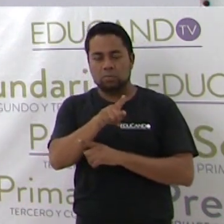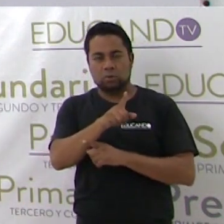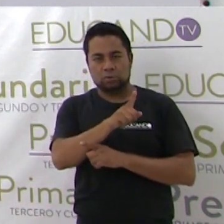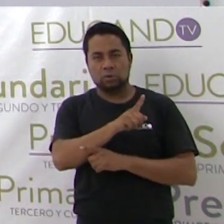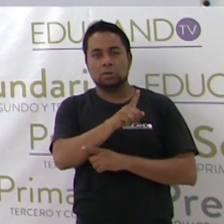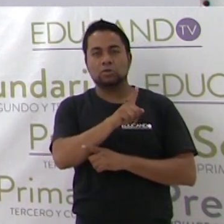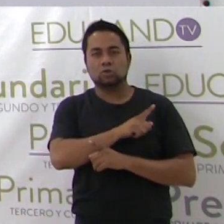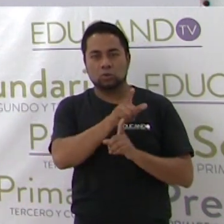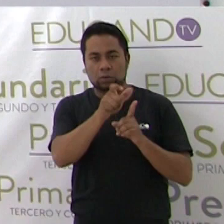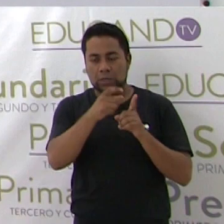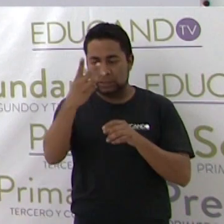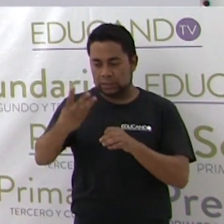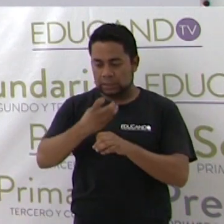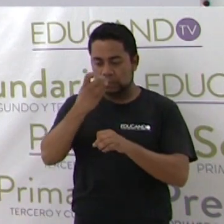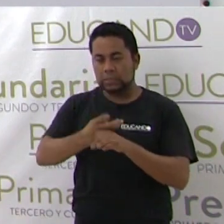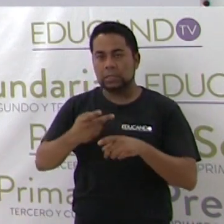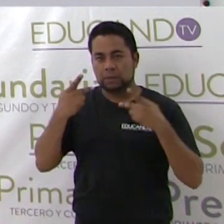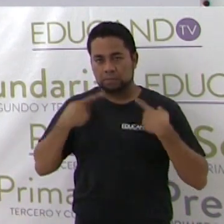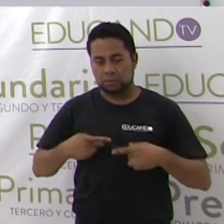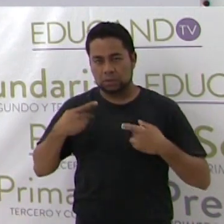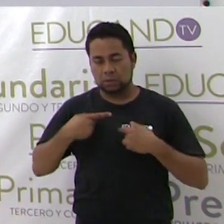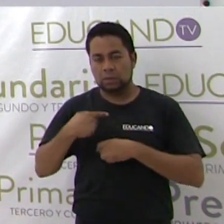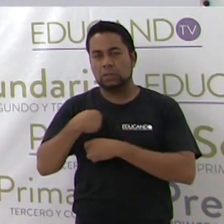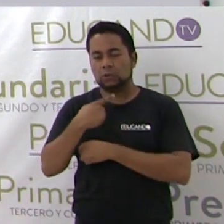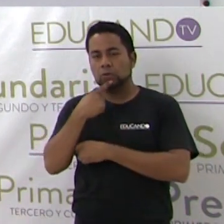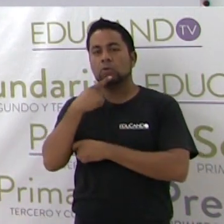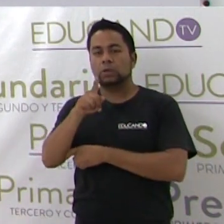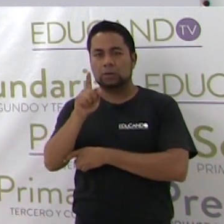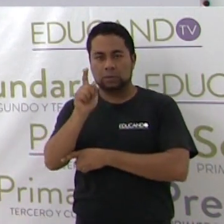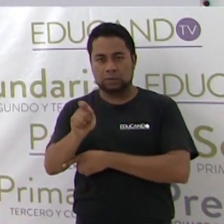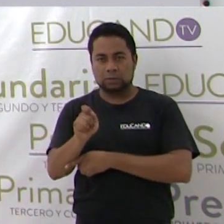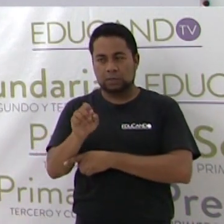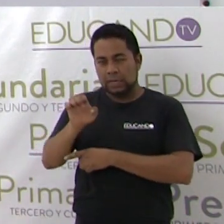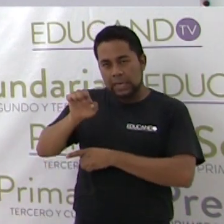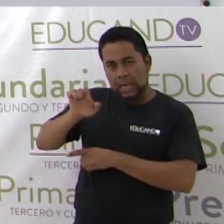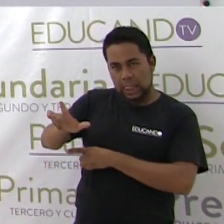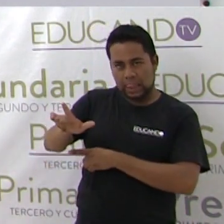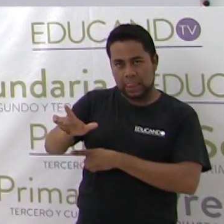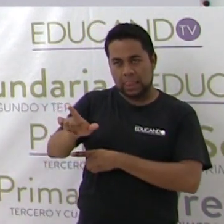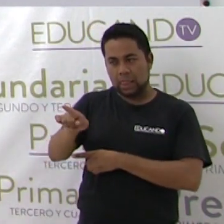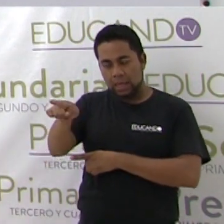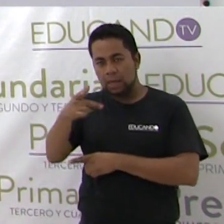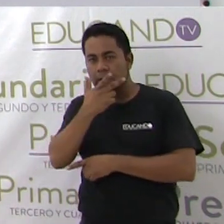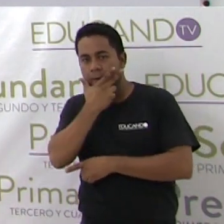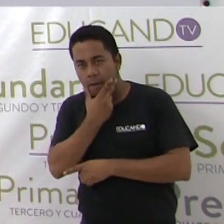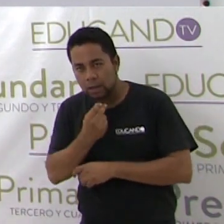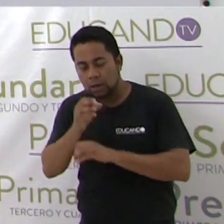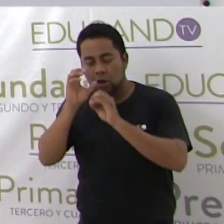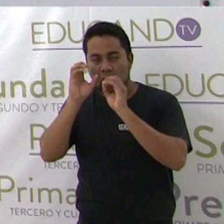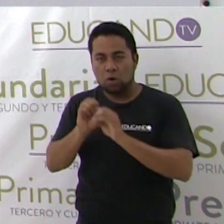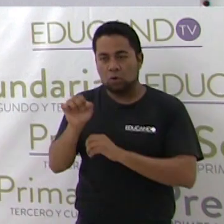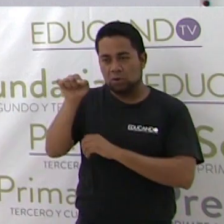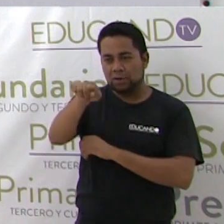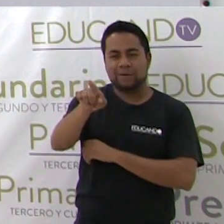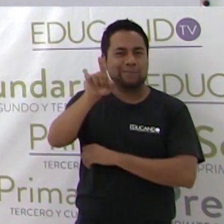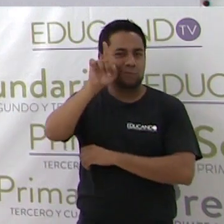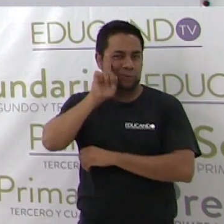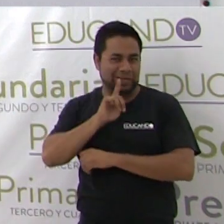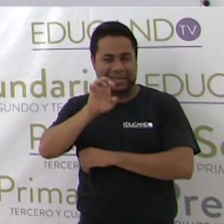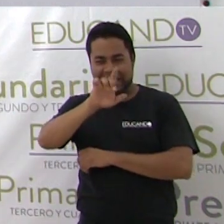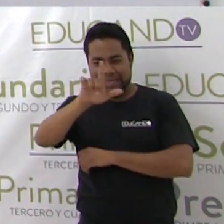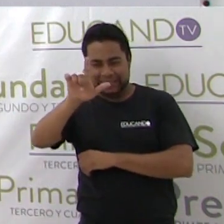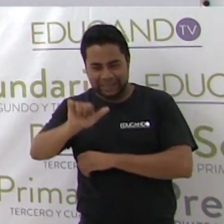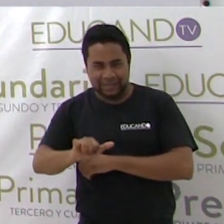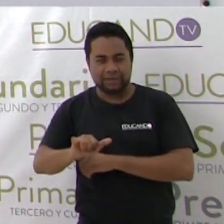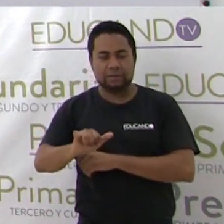la tercera persona estoy hablando de él o ella.